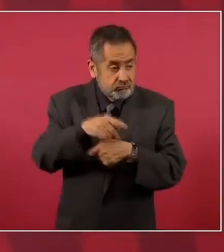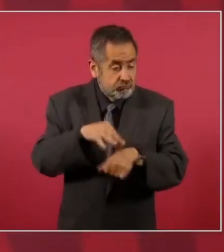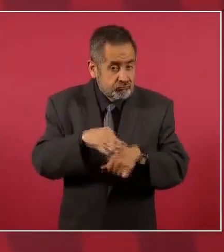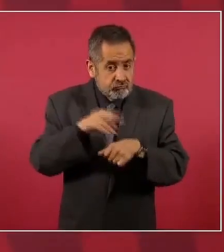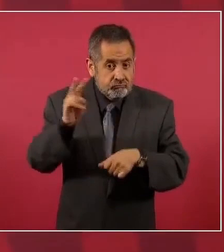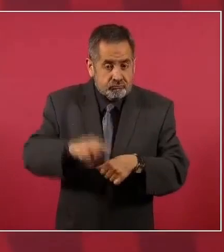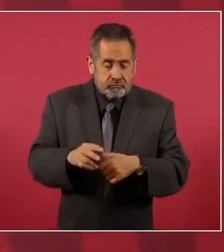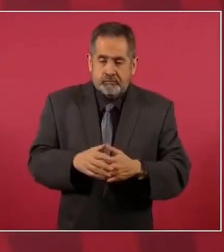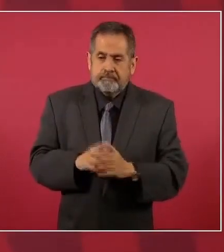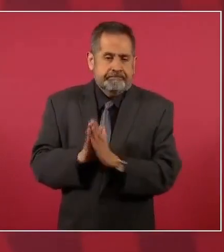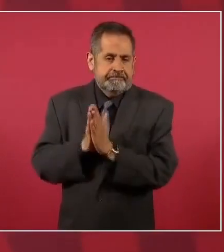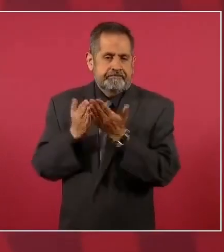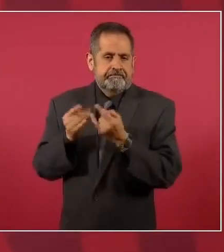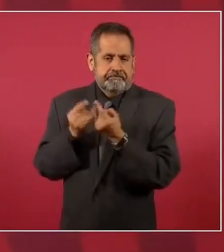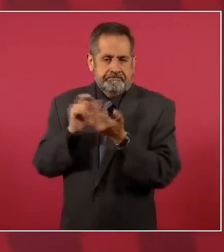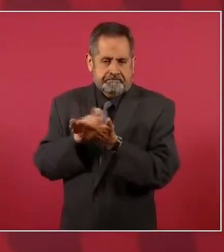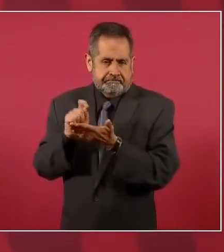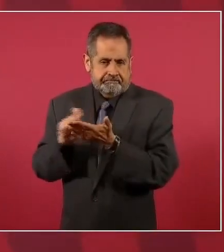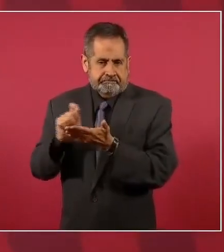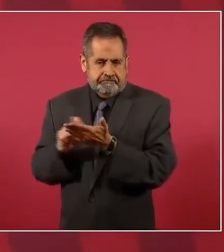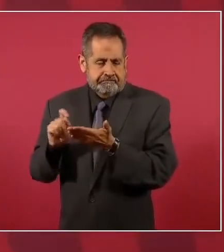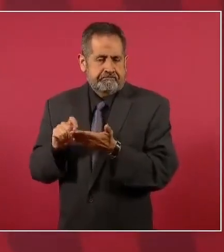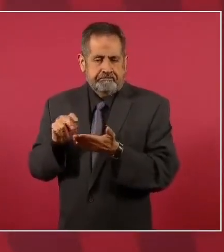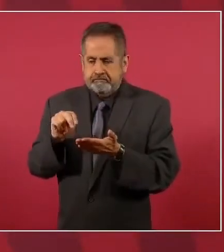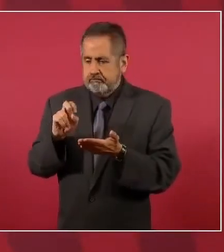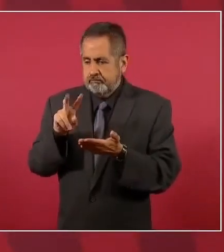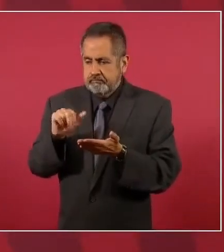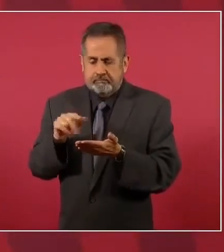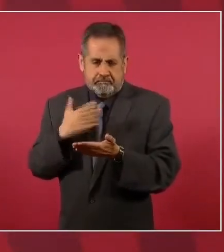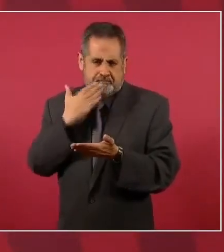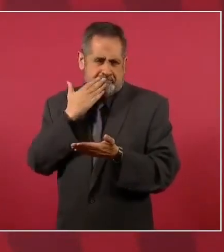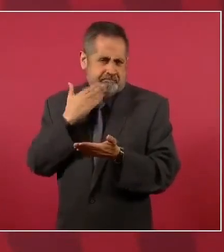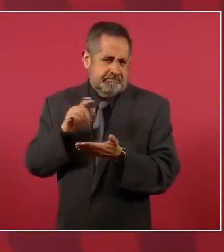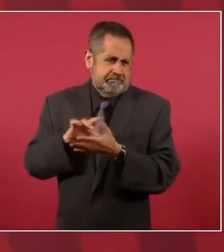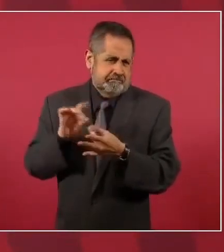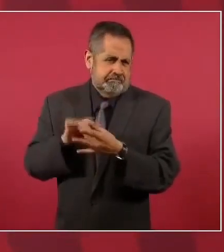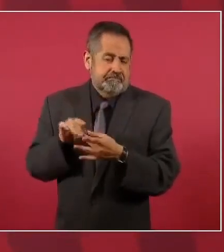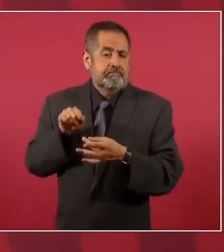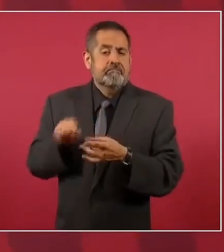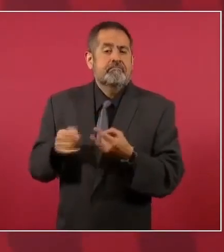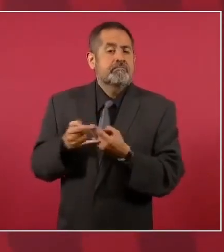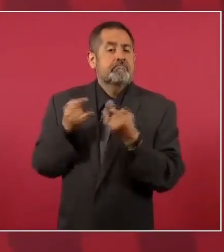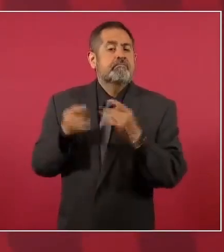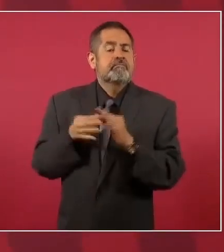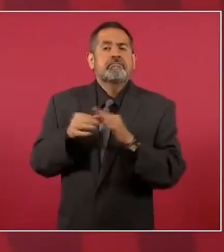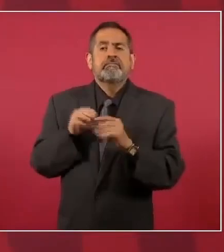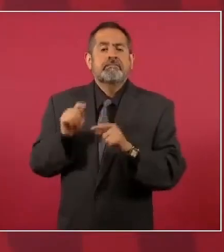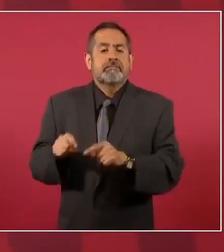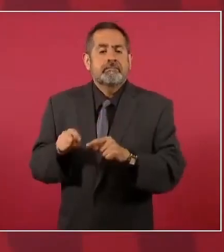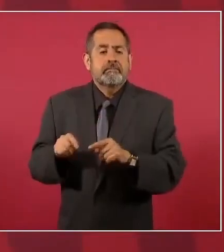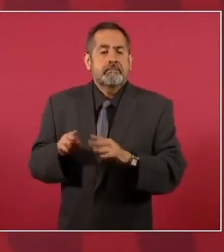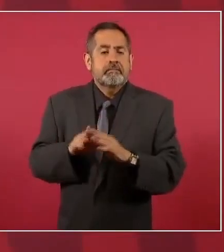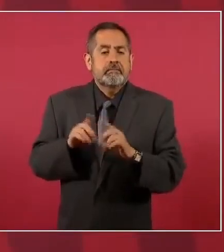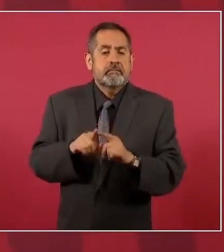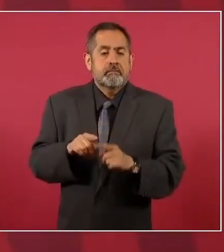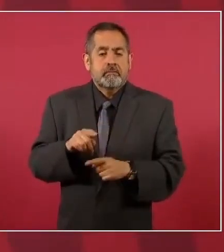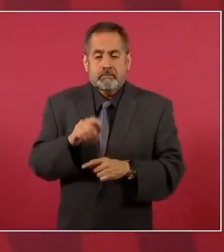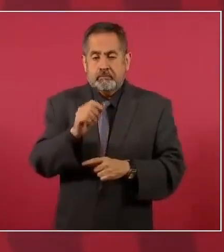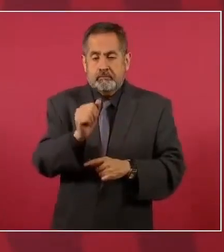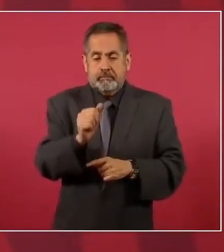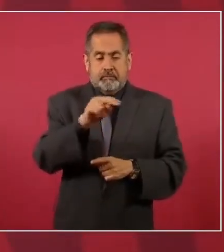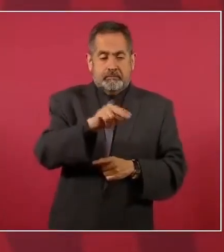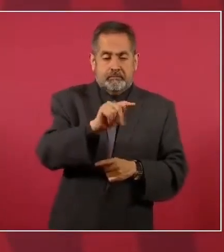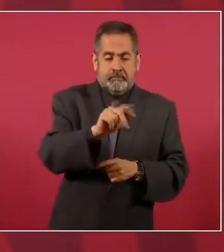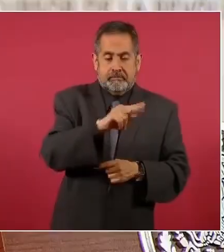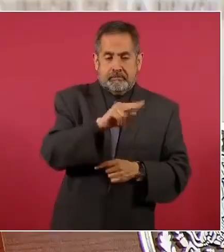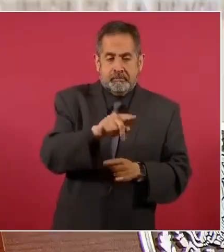De extraordinaria novela de cómo el ayudante de Santana, es